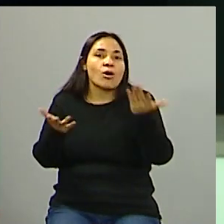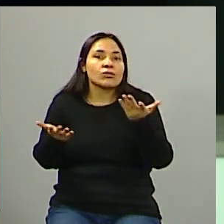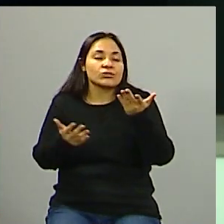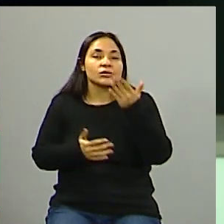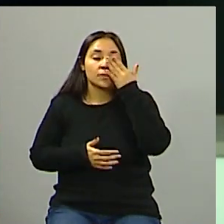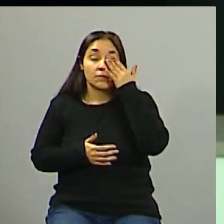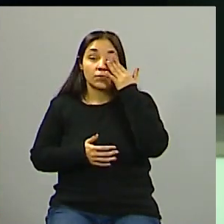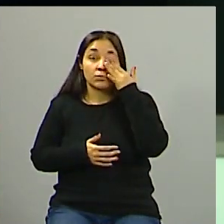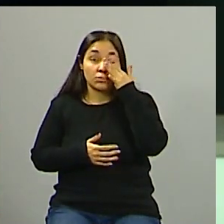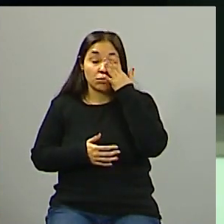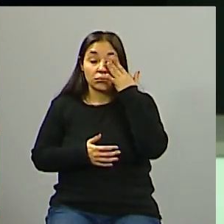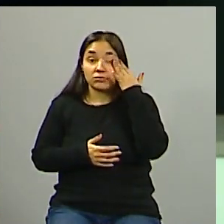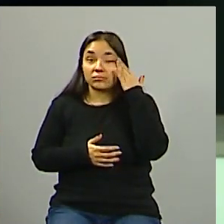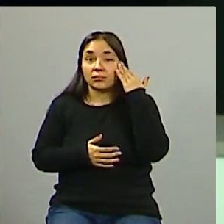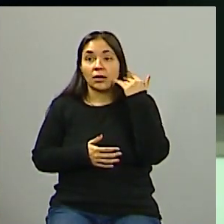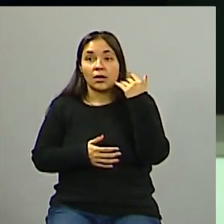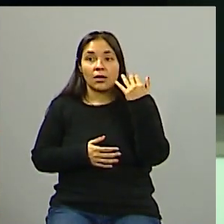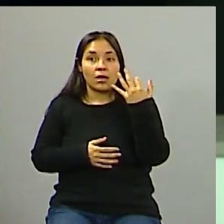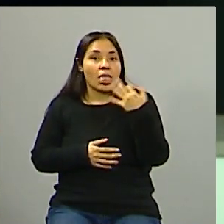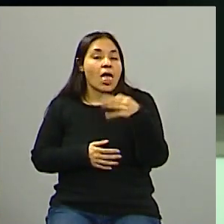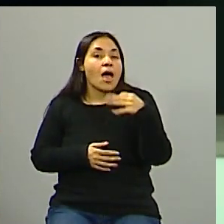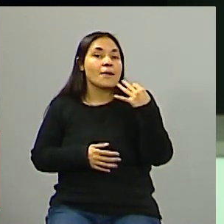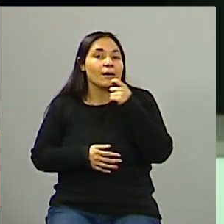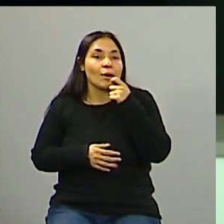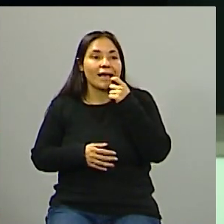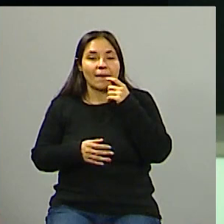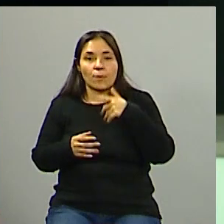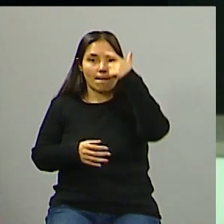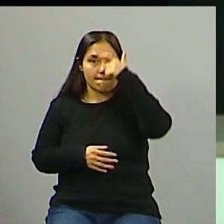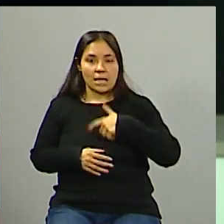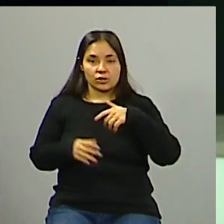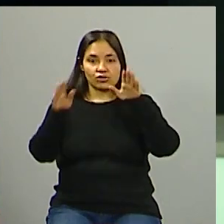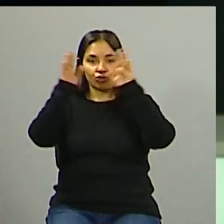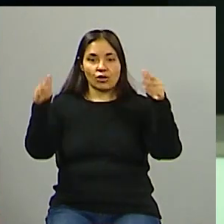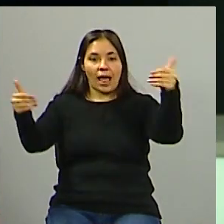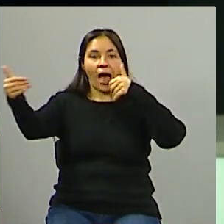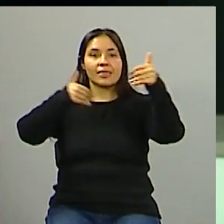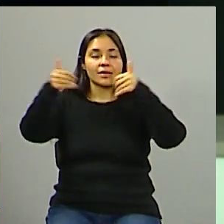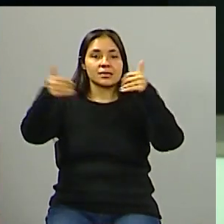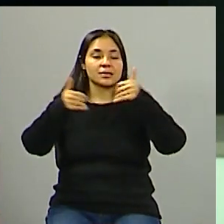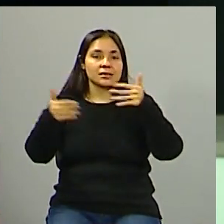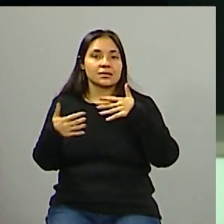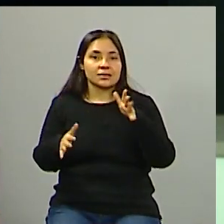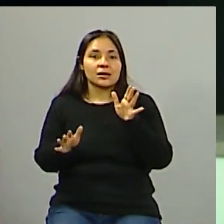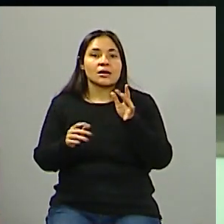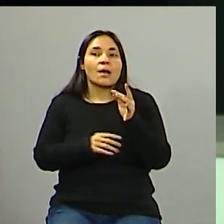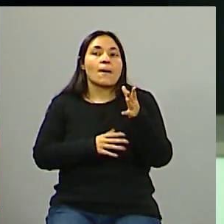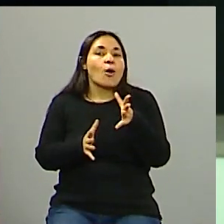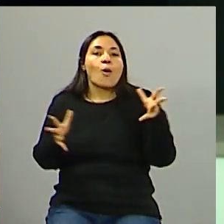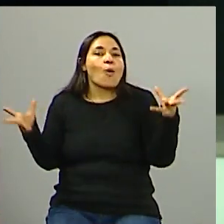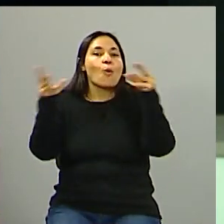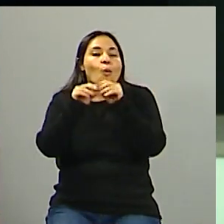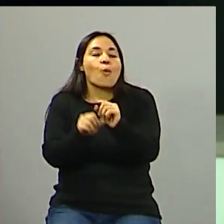unifiquen las ventanillas de atención, por ejemplo. Sí. No todas las personas somos iguales, es como que uno no puede creer que a esta altura tenga que